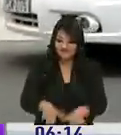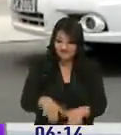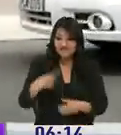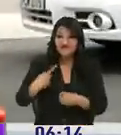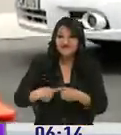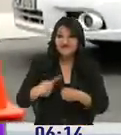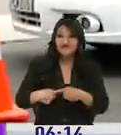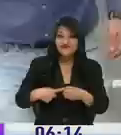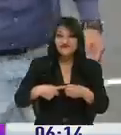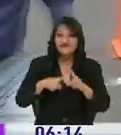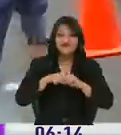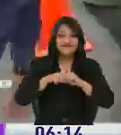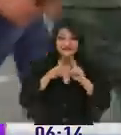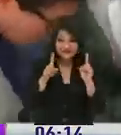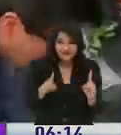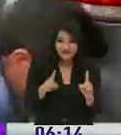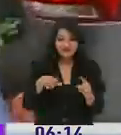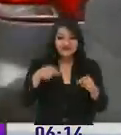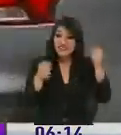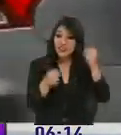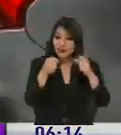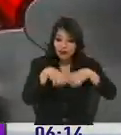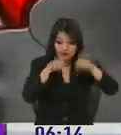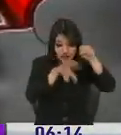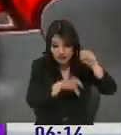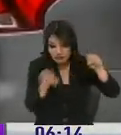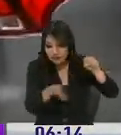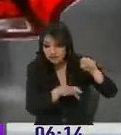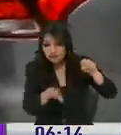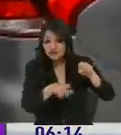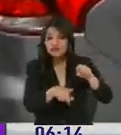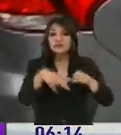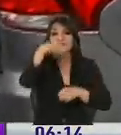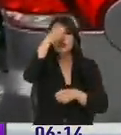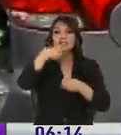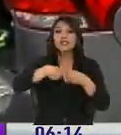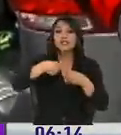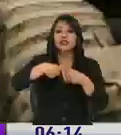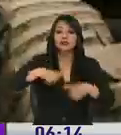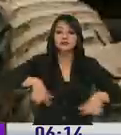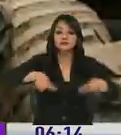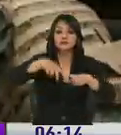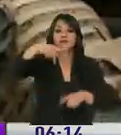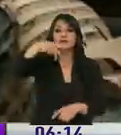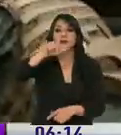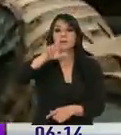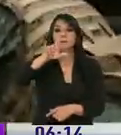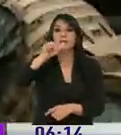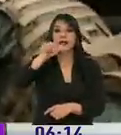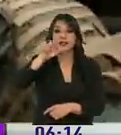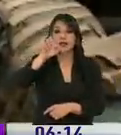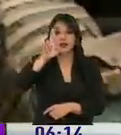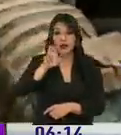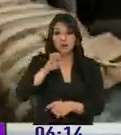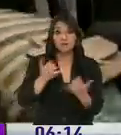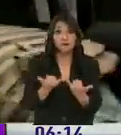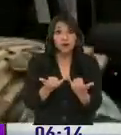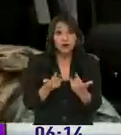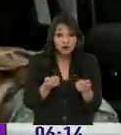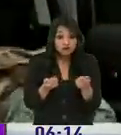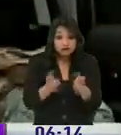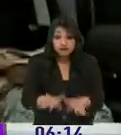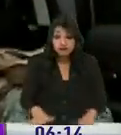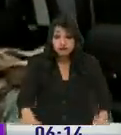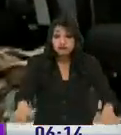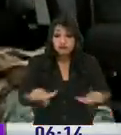vehículos fueron requisados en el sector de La Pradera, norte de la ciudad. estamos realizando lo que son las operaciones en el alrededor, de, en